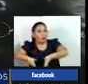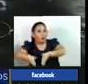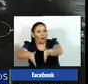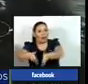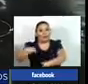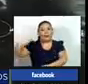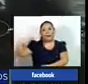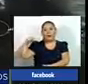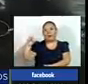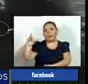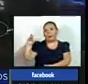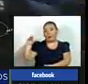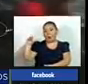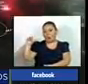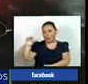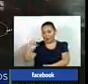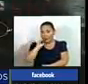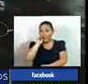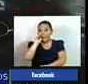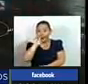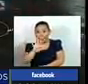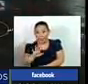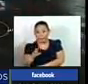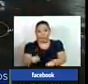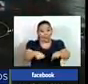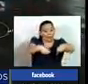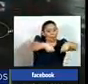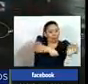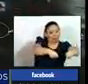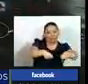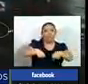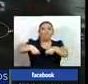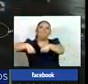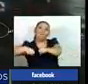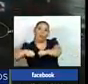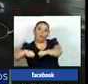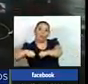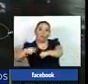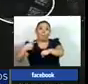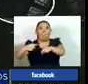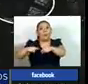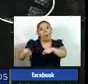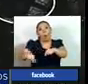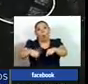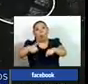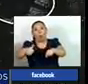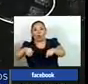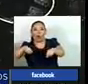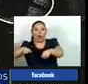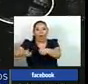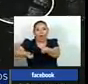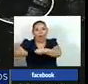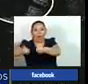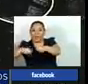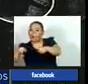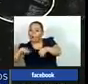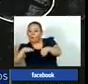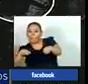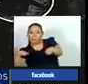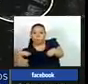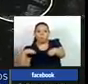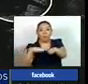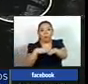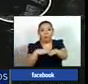Héroes. Según las versiones, viajaban cada quien en su motocicleta y un vehículo por esquivar un bache los embistió.